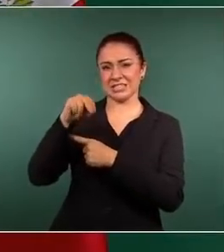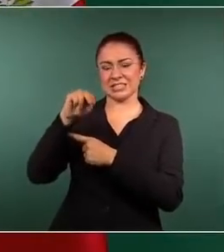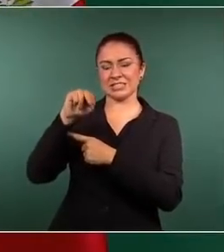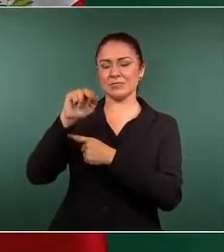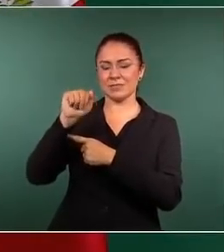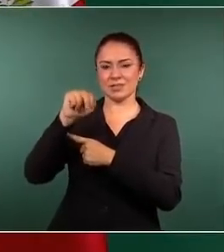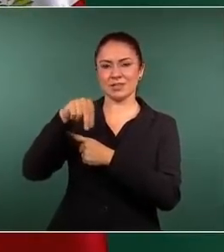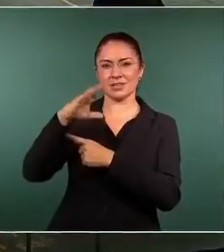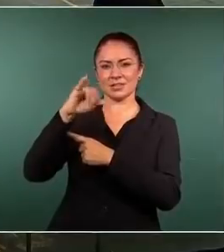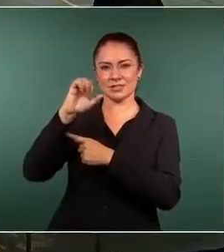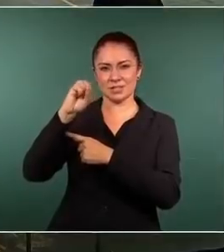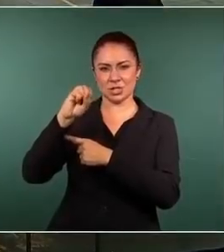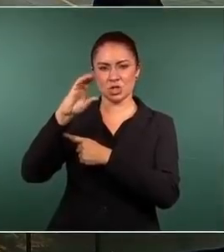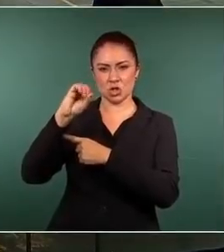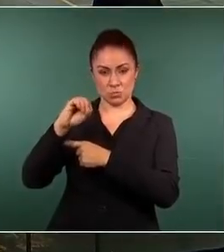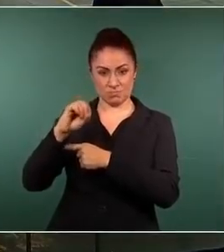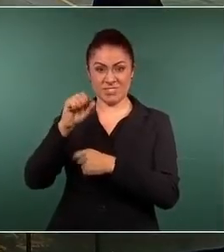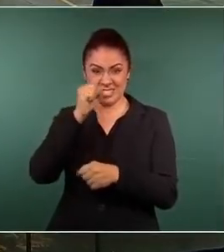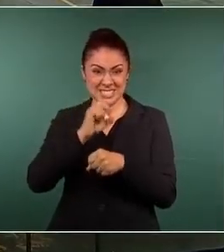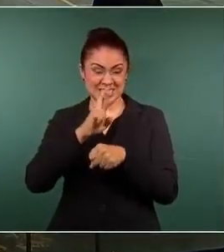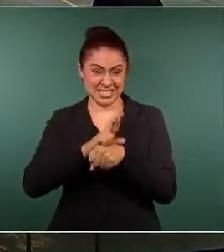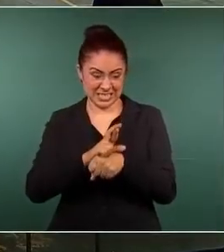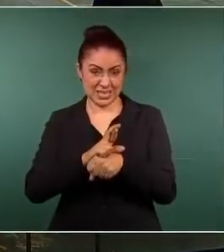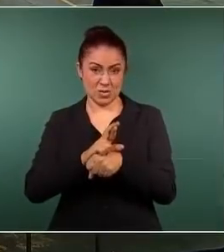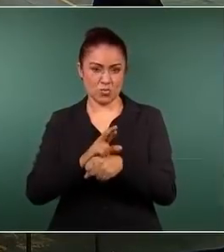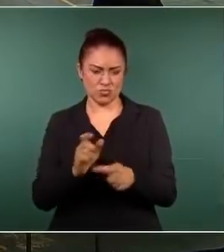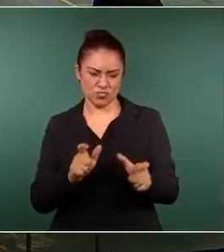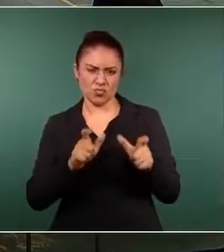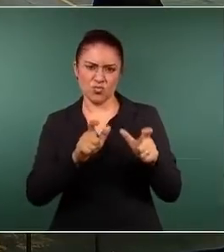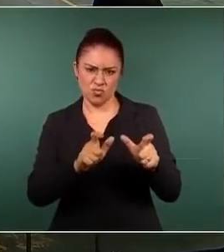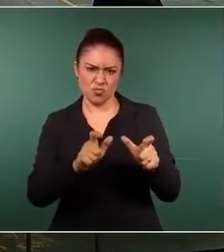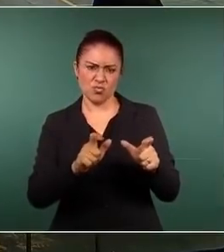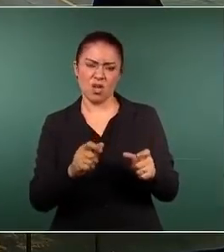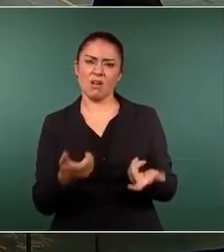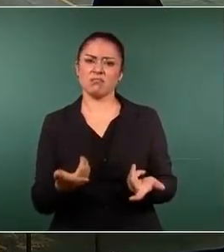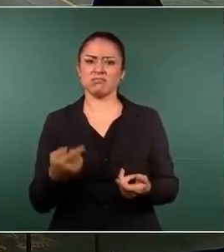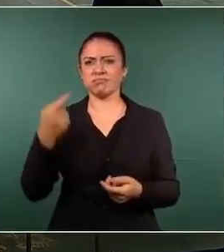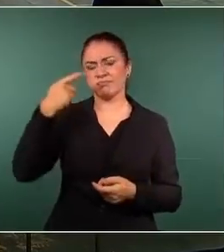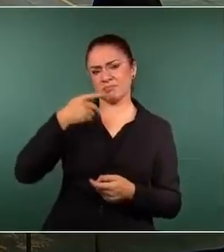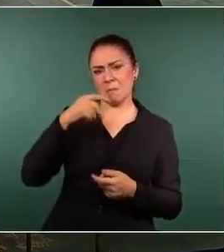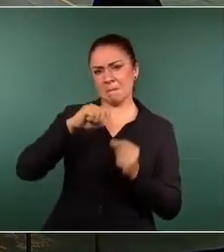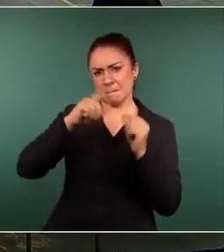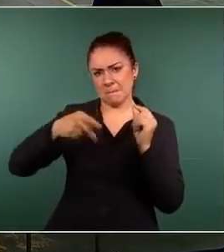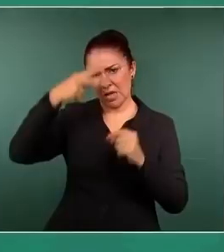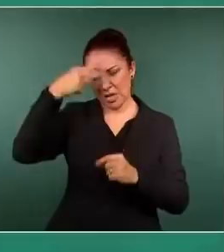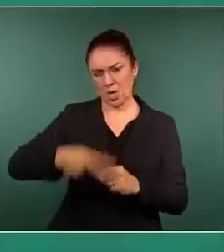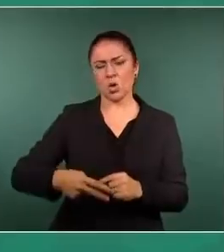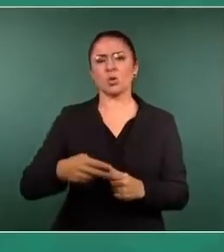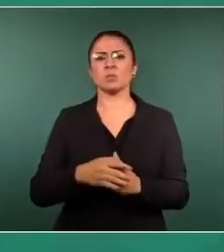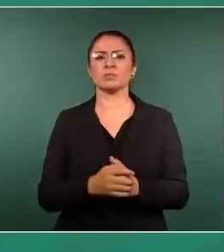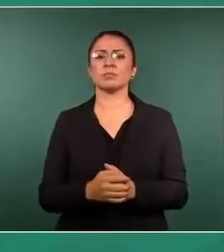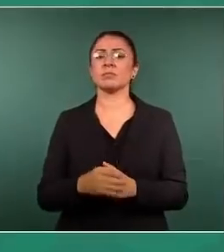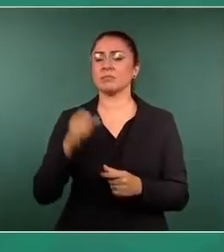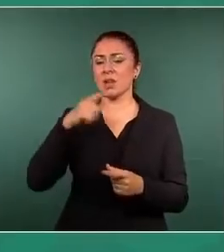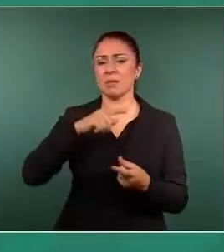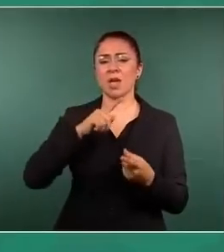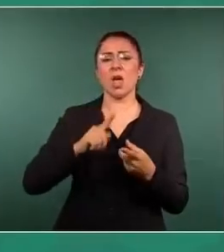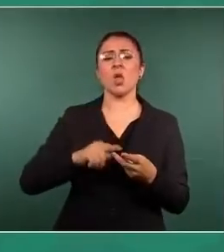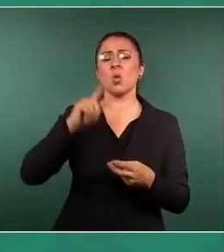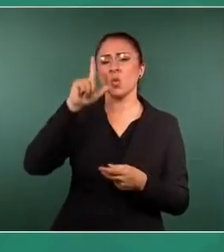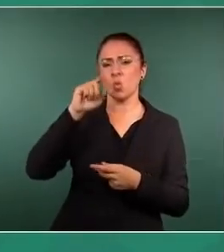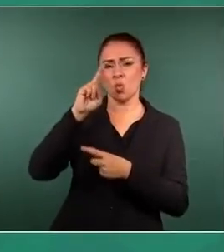seguridad y protección ciudadana de mexico a mi general de brigada diplomado de estado mayor luis rodríguez